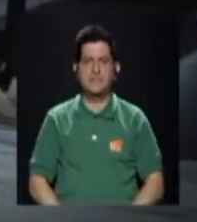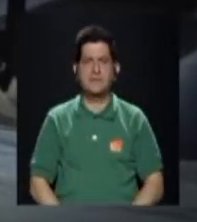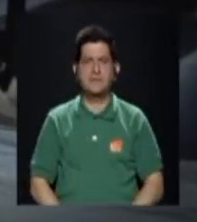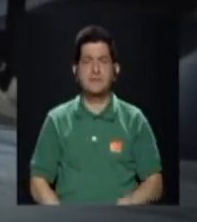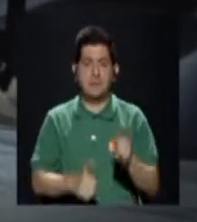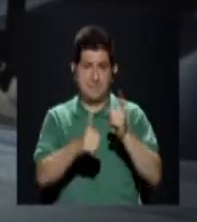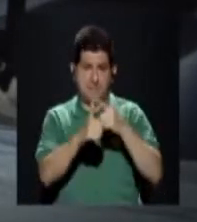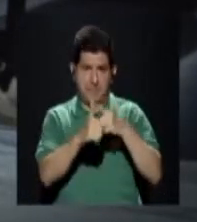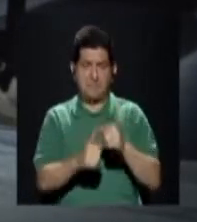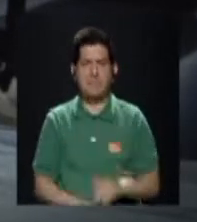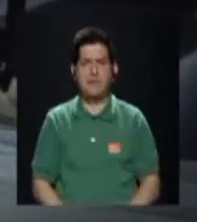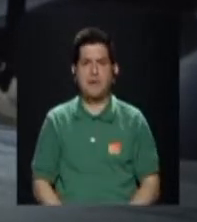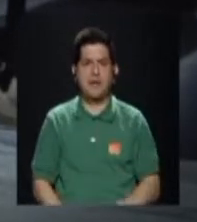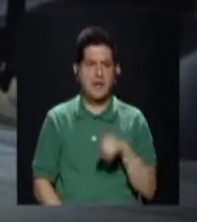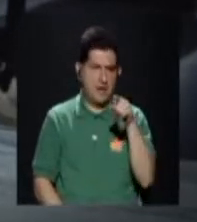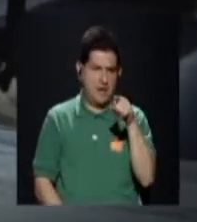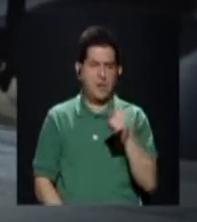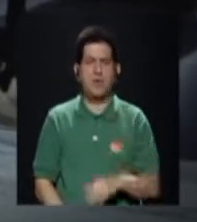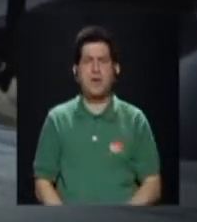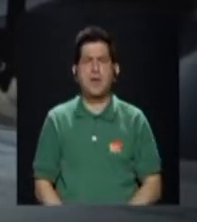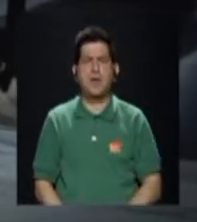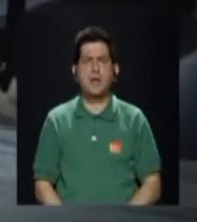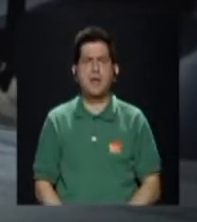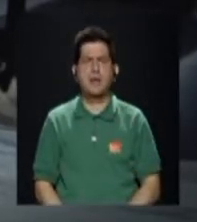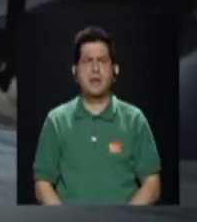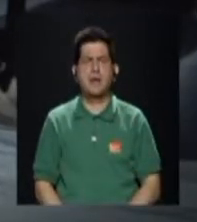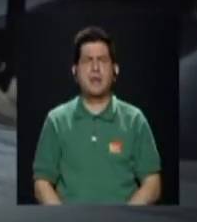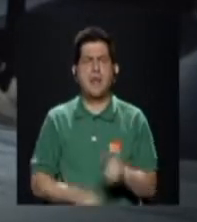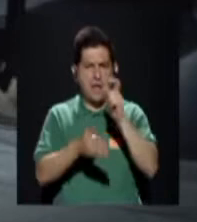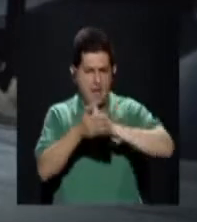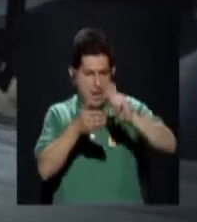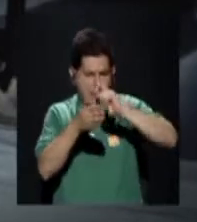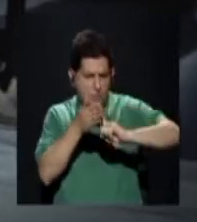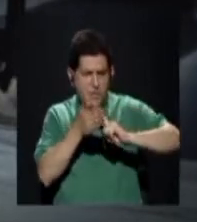primero fue a una escuela donde preparaban